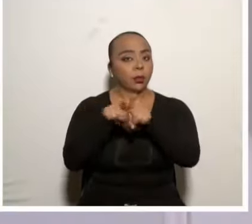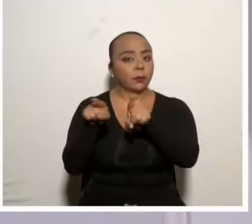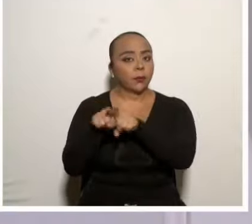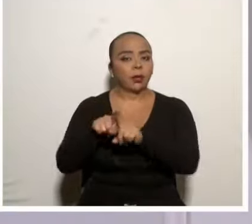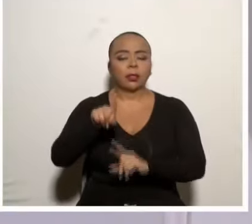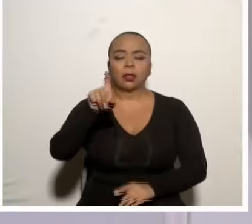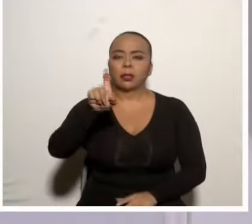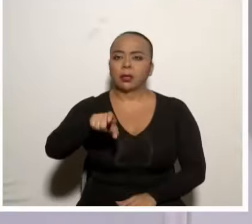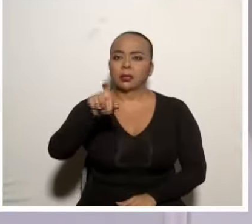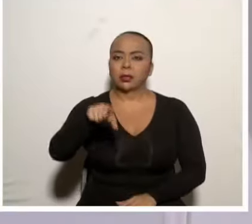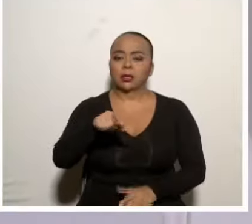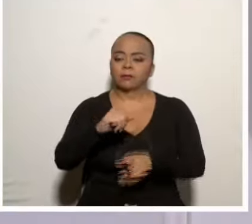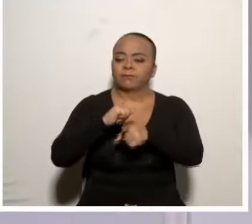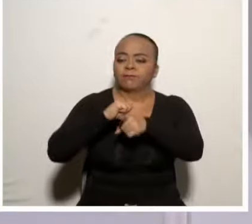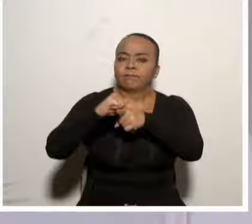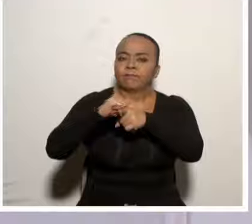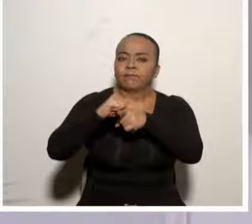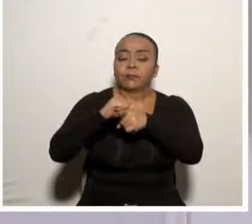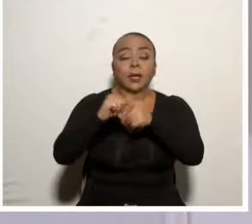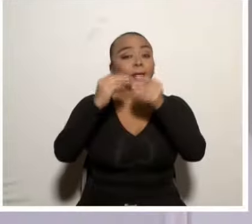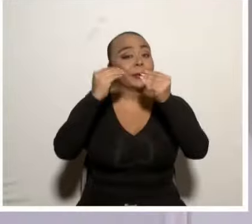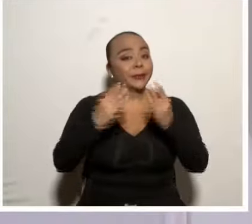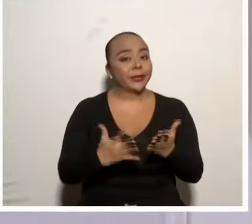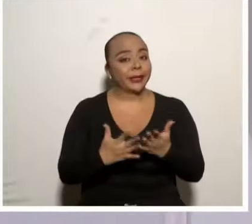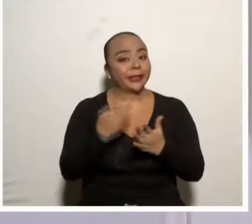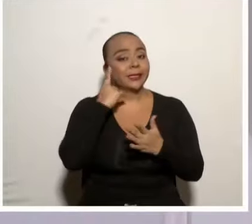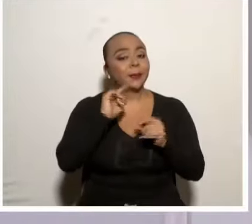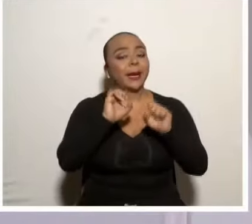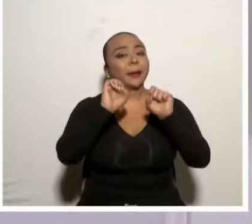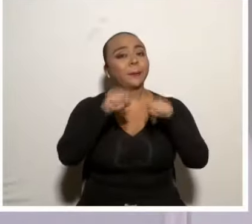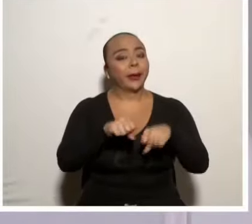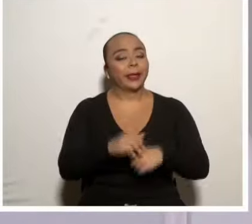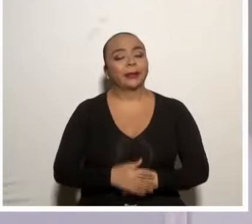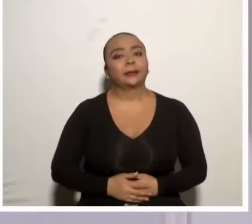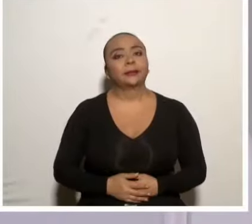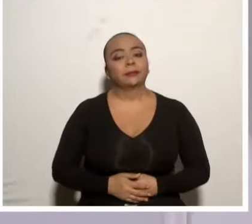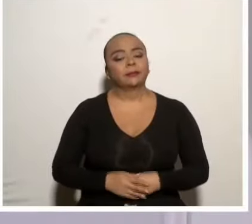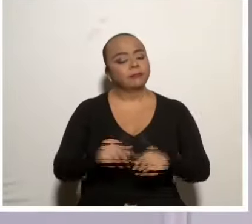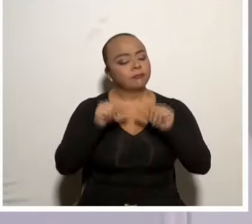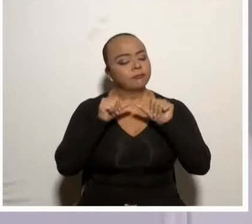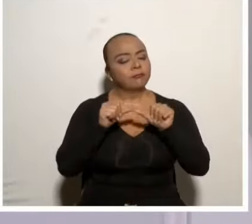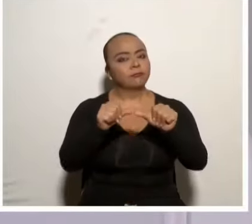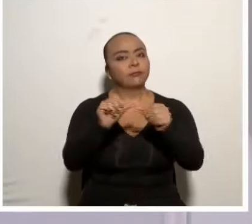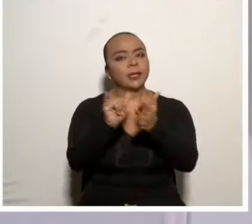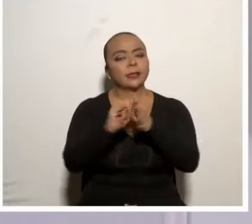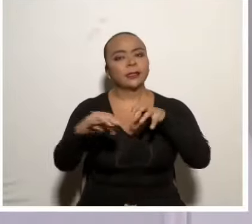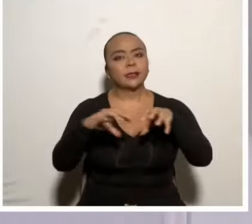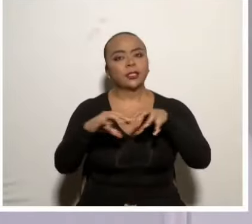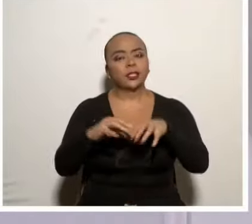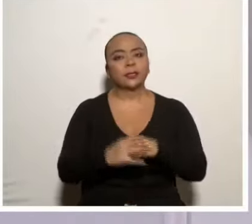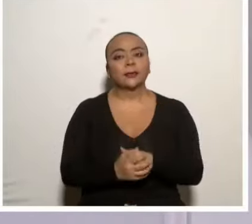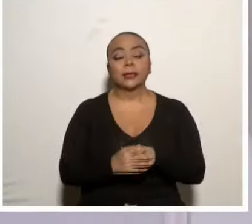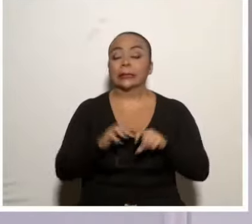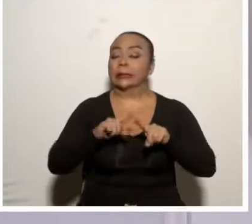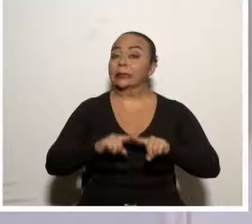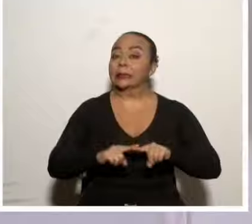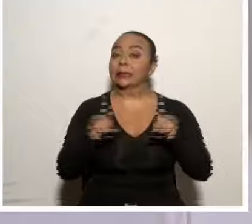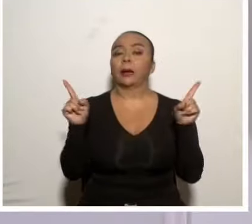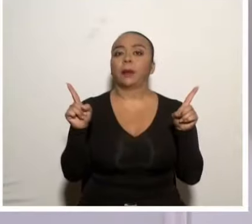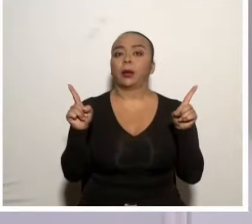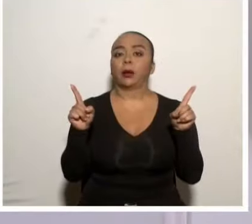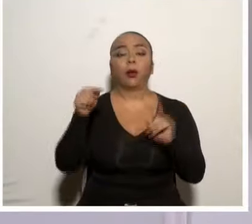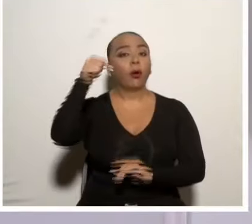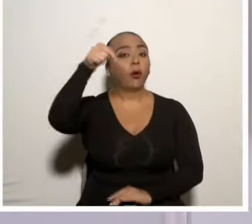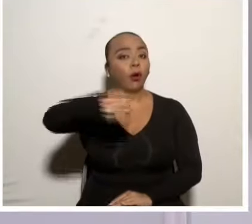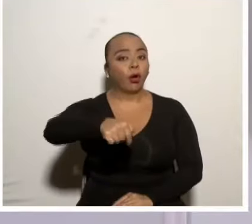es necesario la capacitación de los docentes para que puedan llevar adelante estas acciones. Sin embargo,